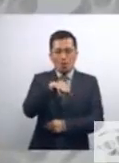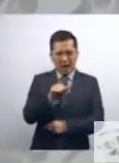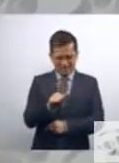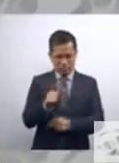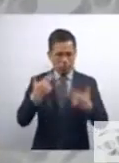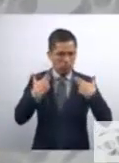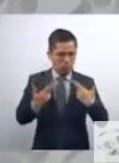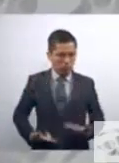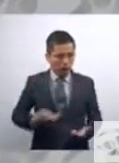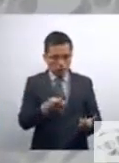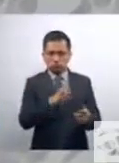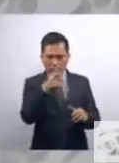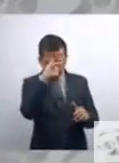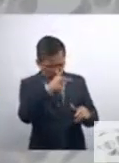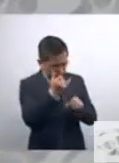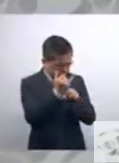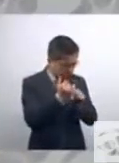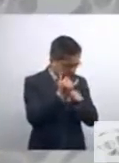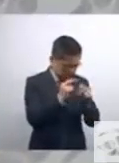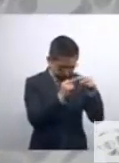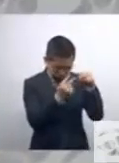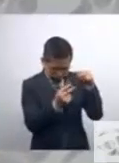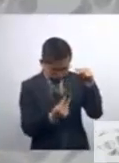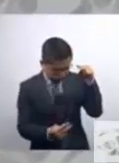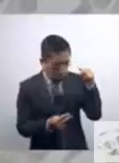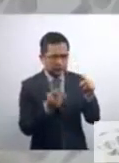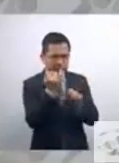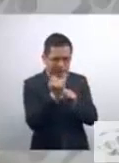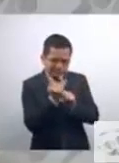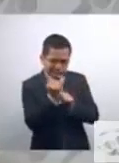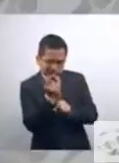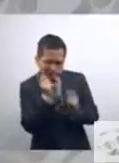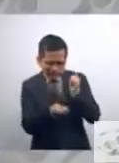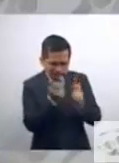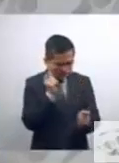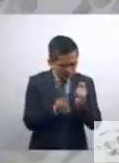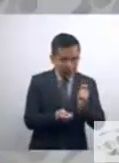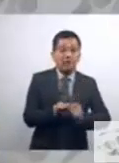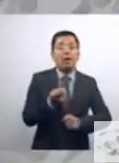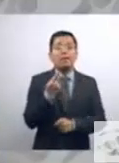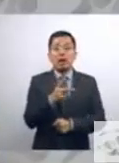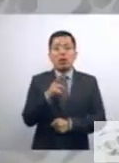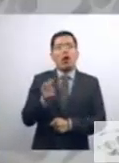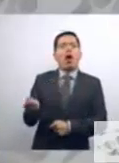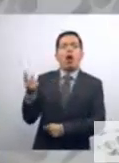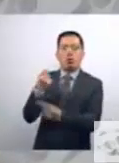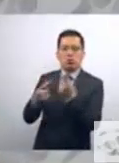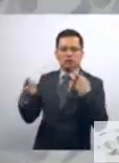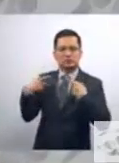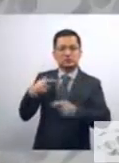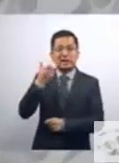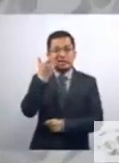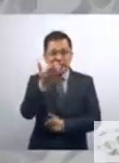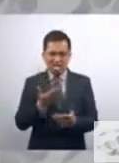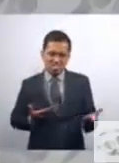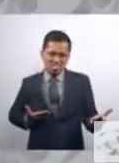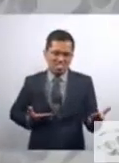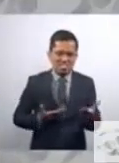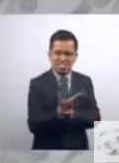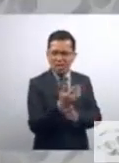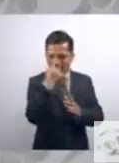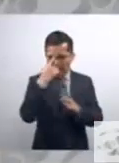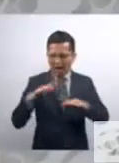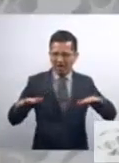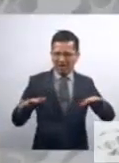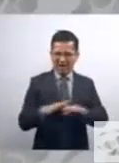nuestra naturaleza misma. Esto llegó a un consenso científico de limitar todo intento de alterar a tal magnitud la naturaleza